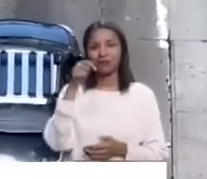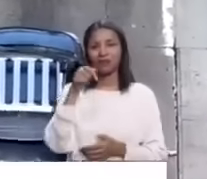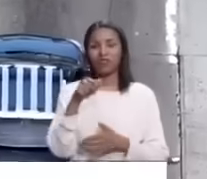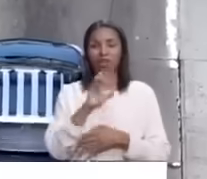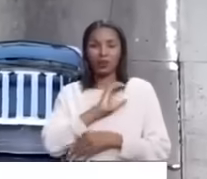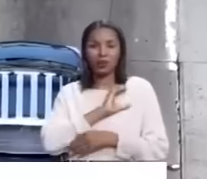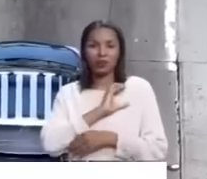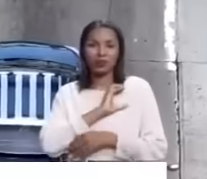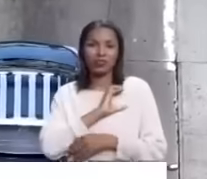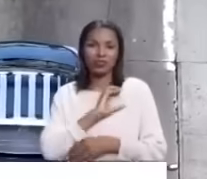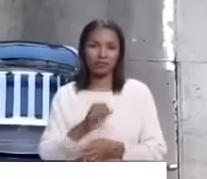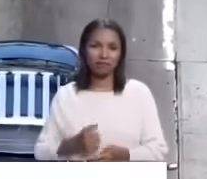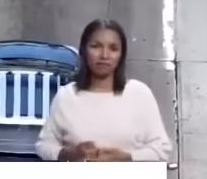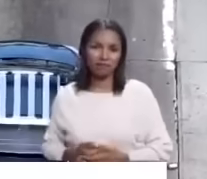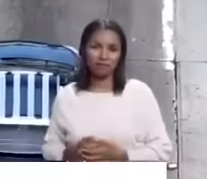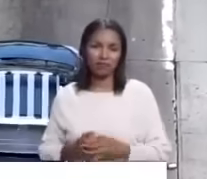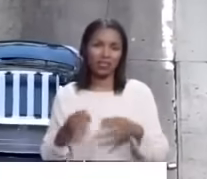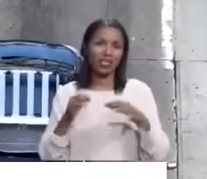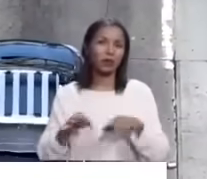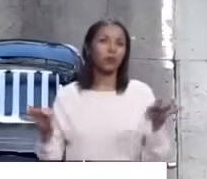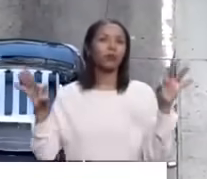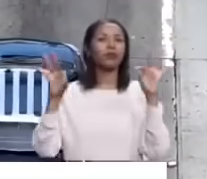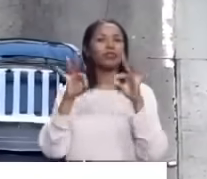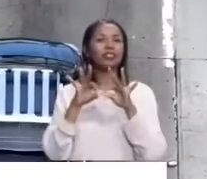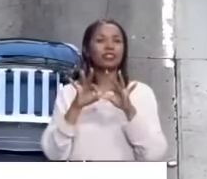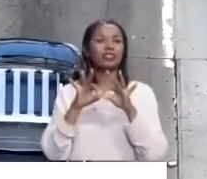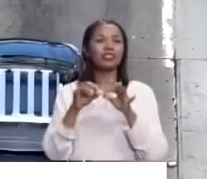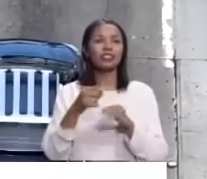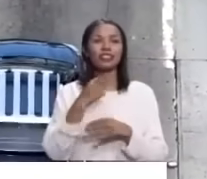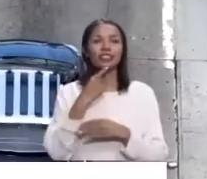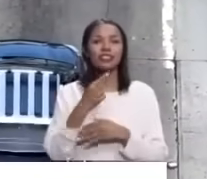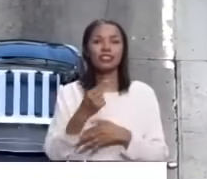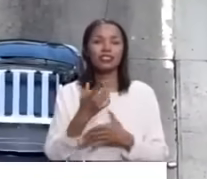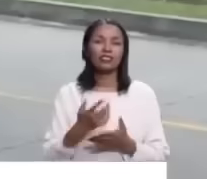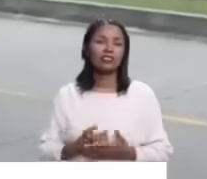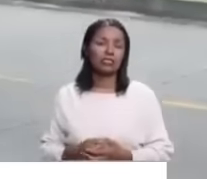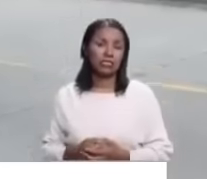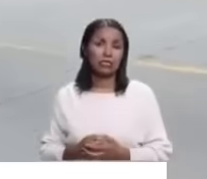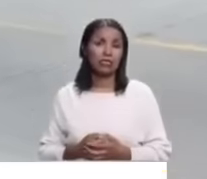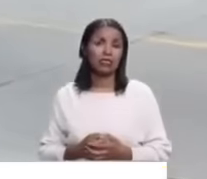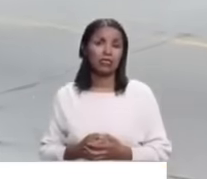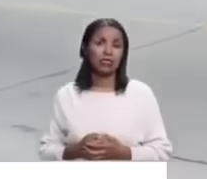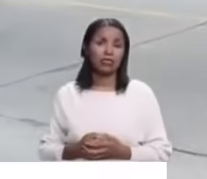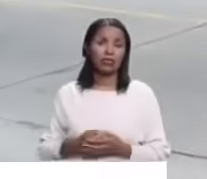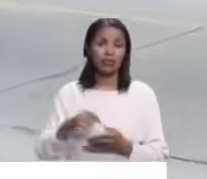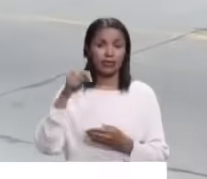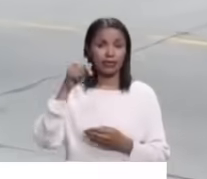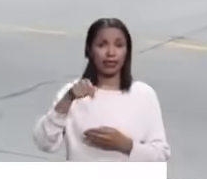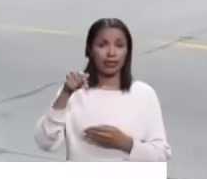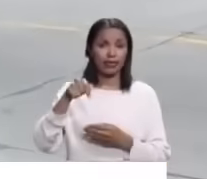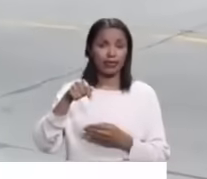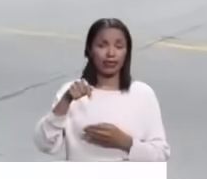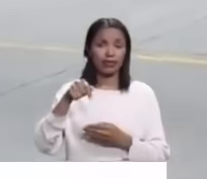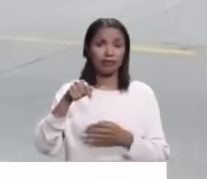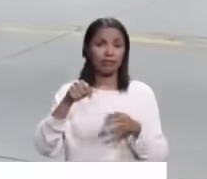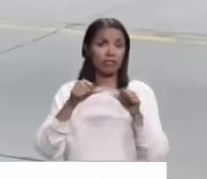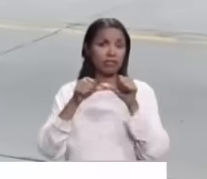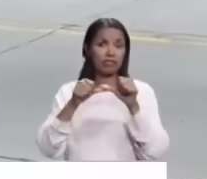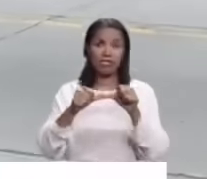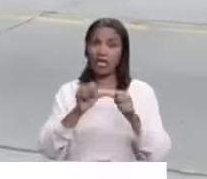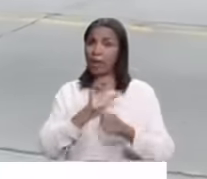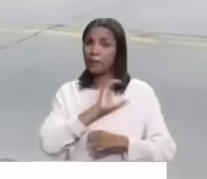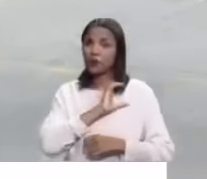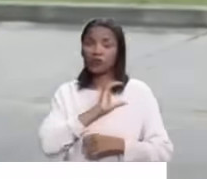la policía. Hay que indicar, Maciel, también que en varias ocasiones se le ha manifestado a